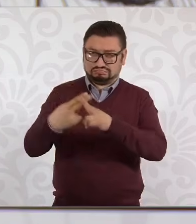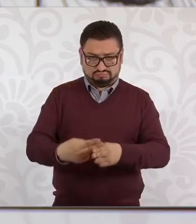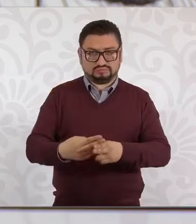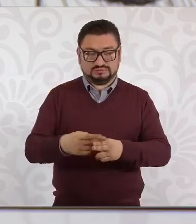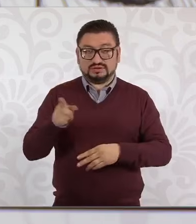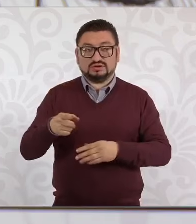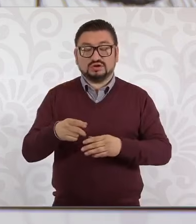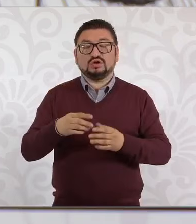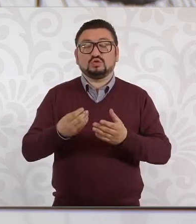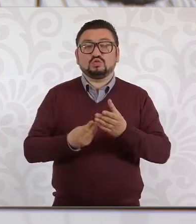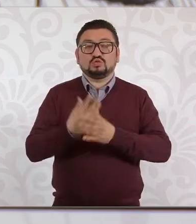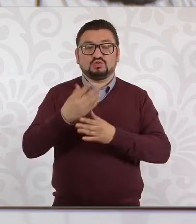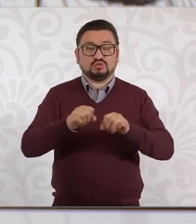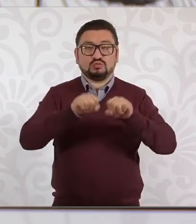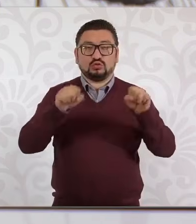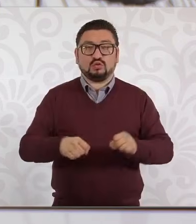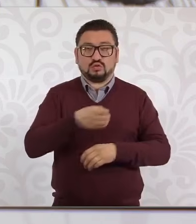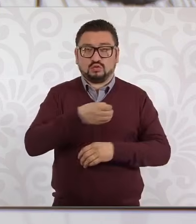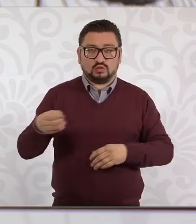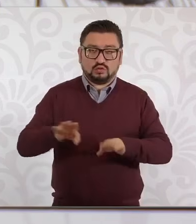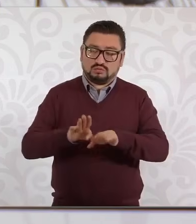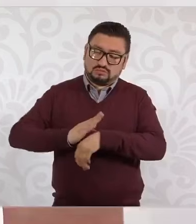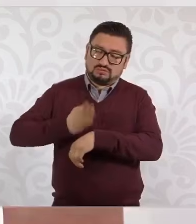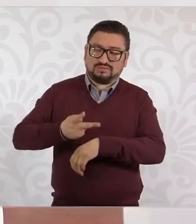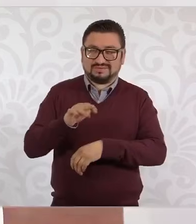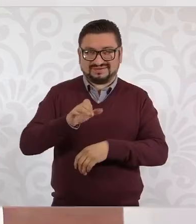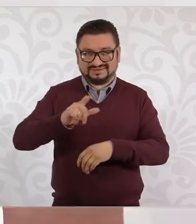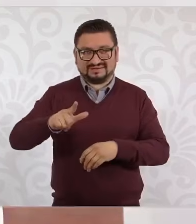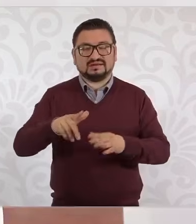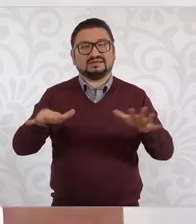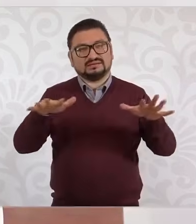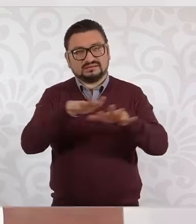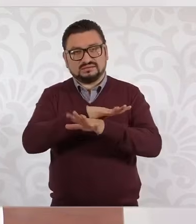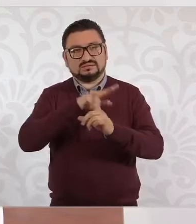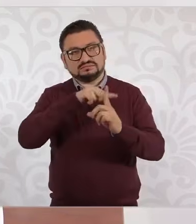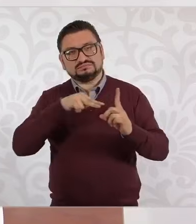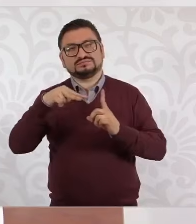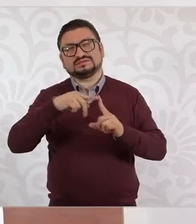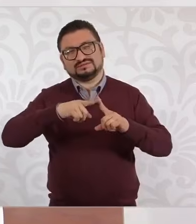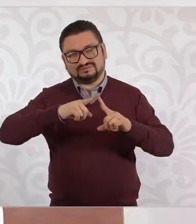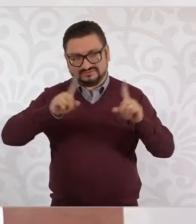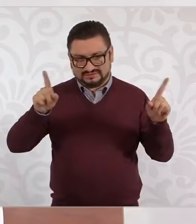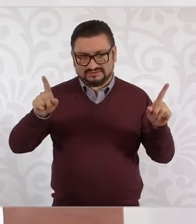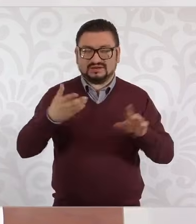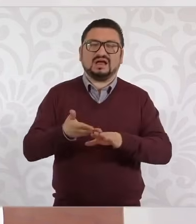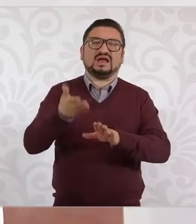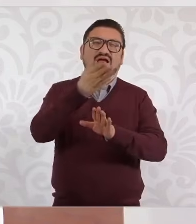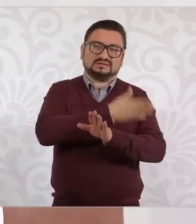Este sistema penal acusatorio cambió por completo la visión del pasado.